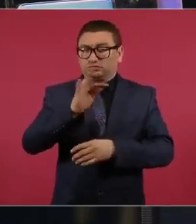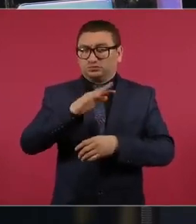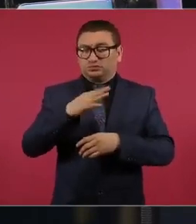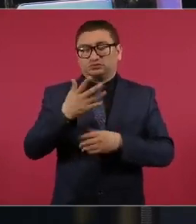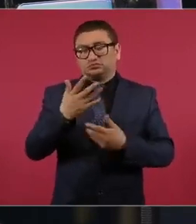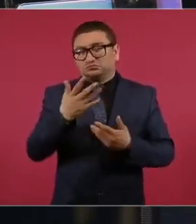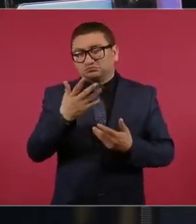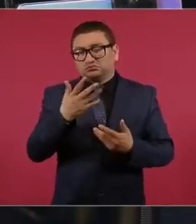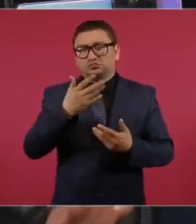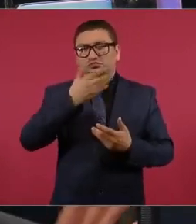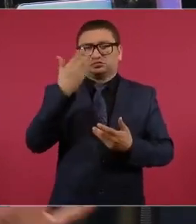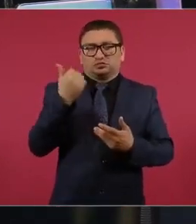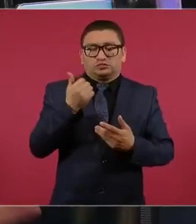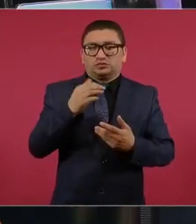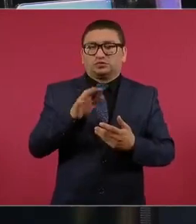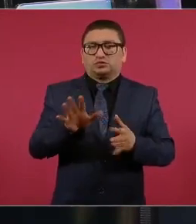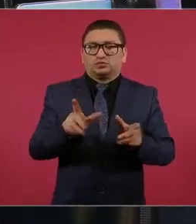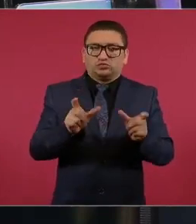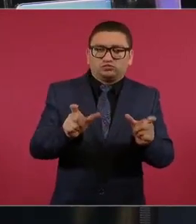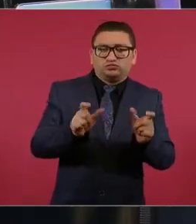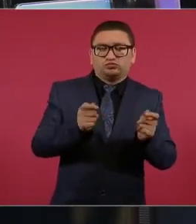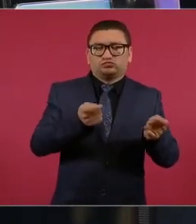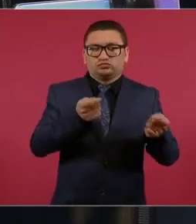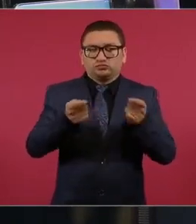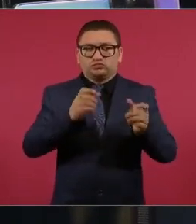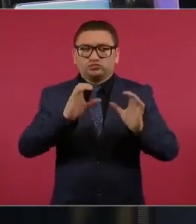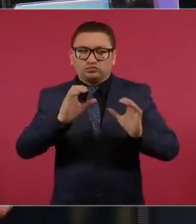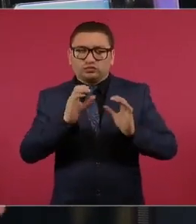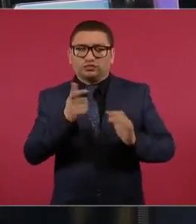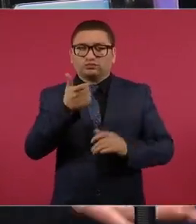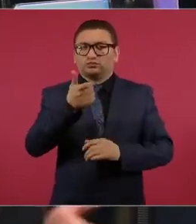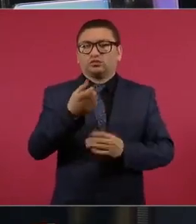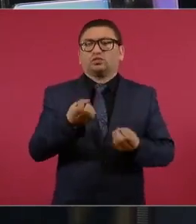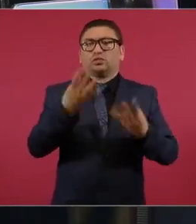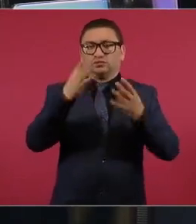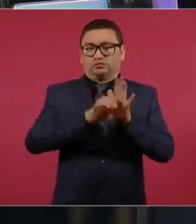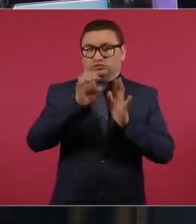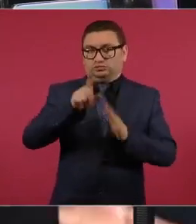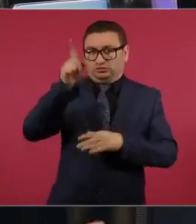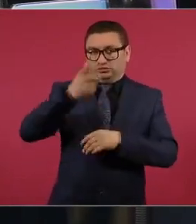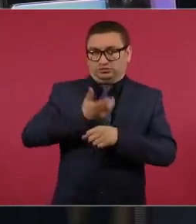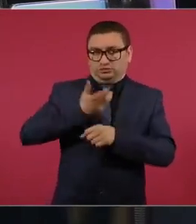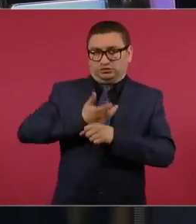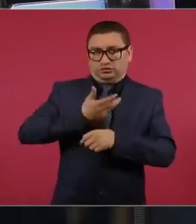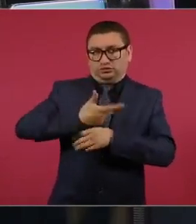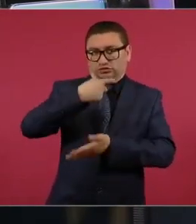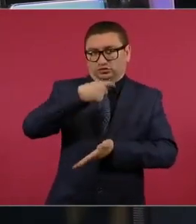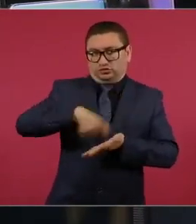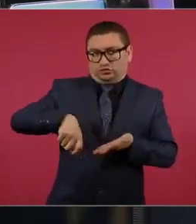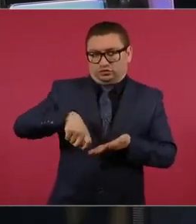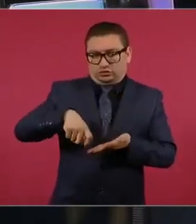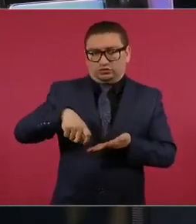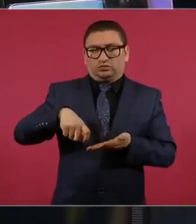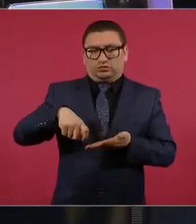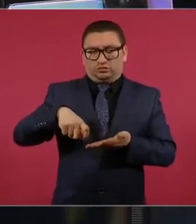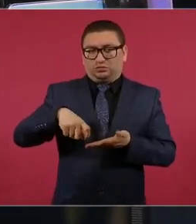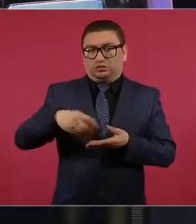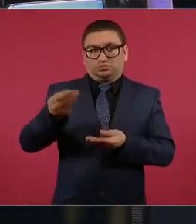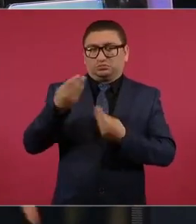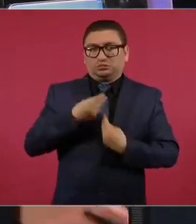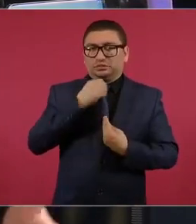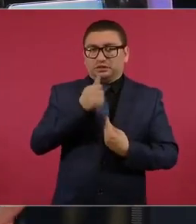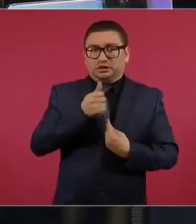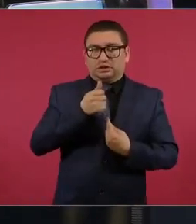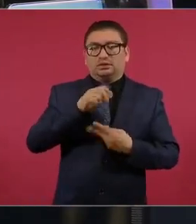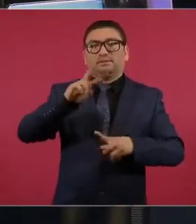de de contención o control del precio porque por ejemplo en Estados Unidos la compras eh No te la dan